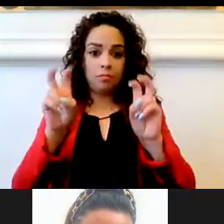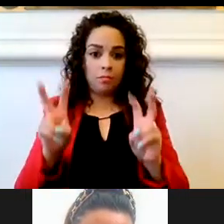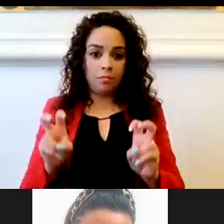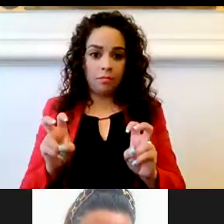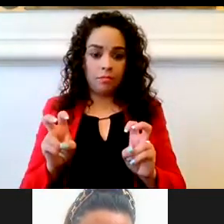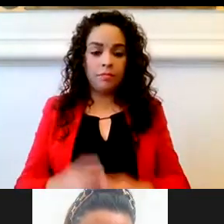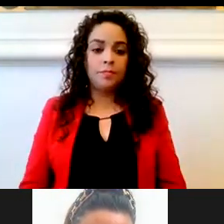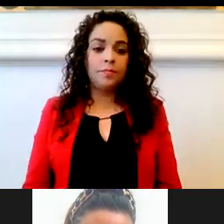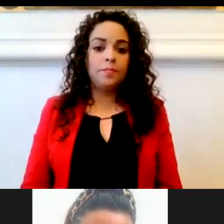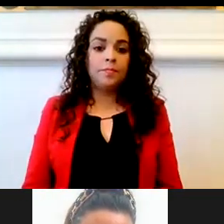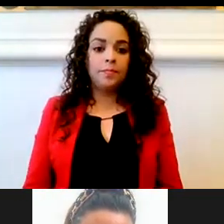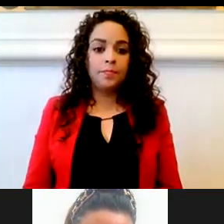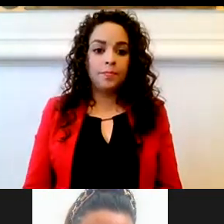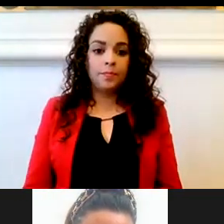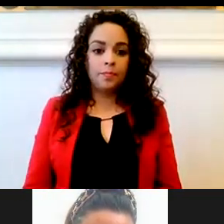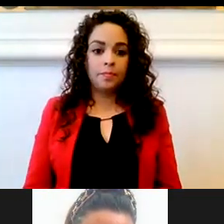acto.